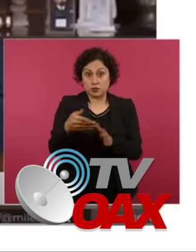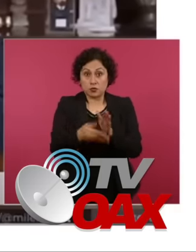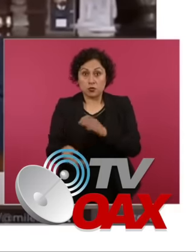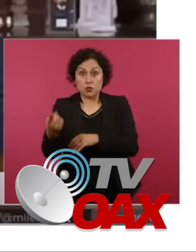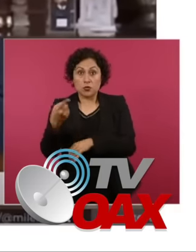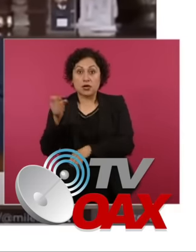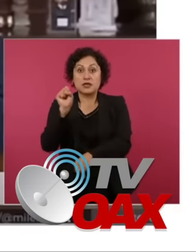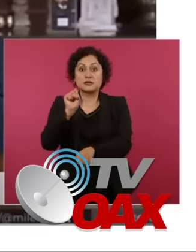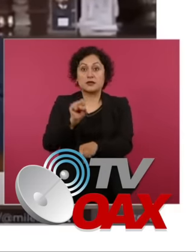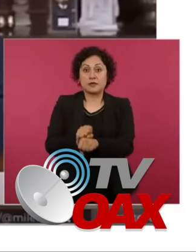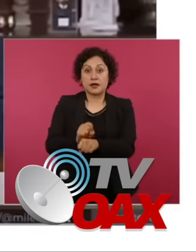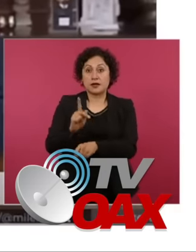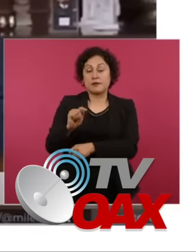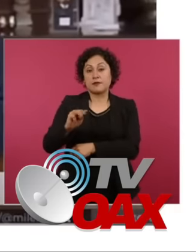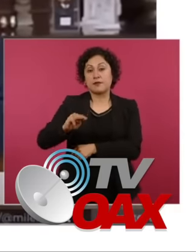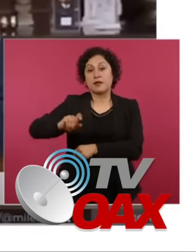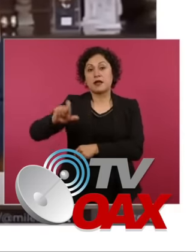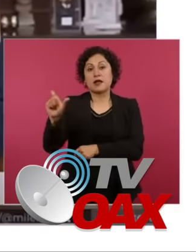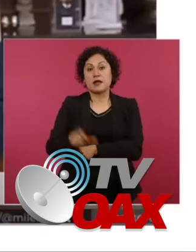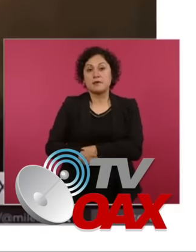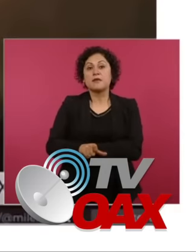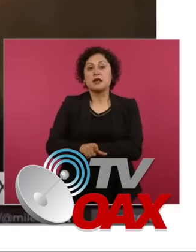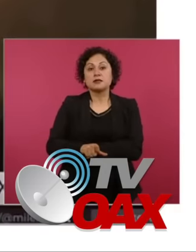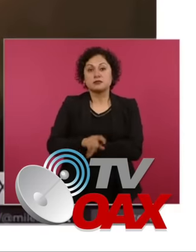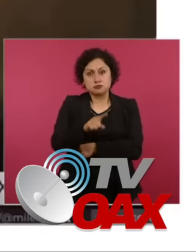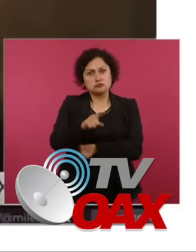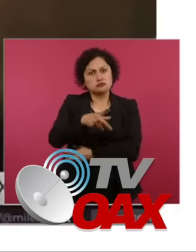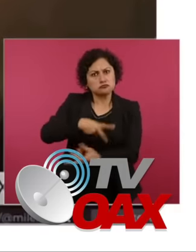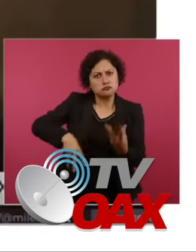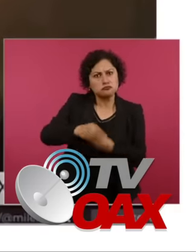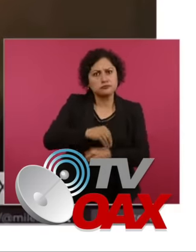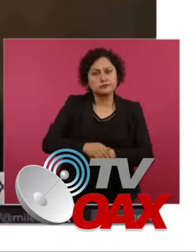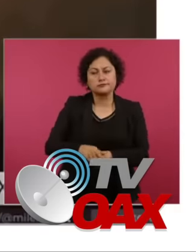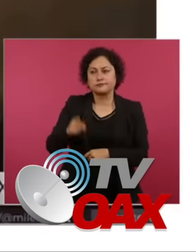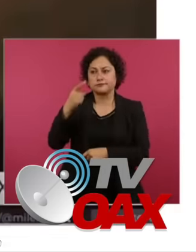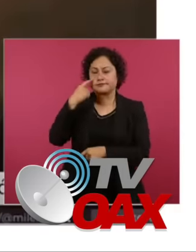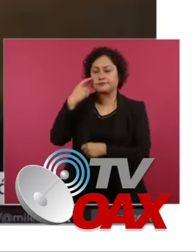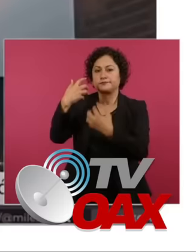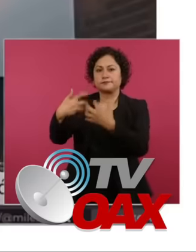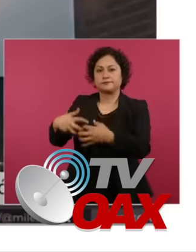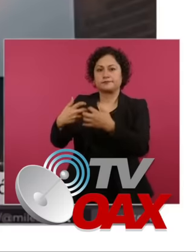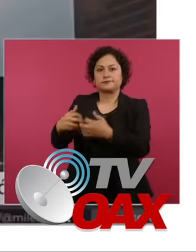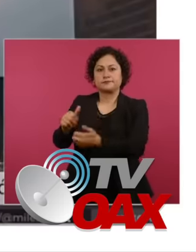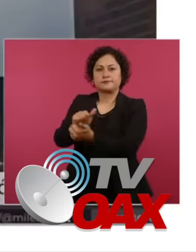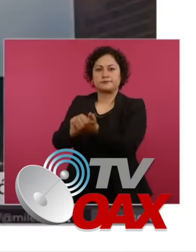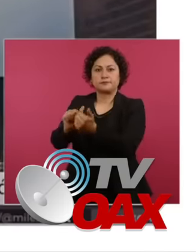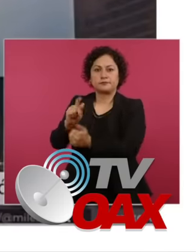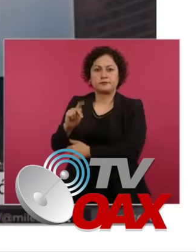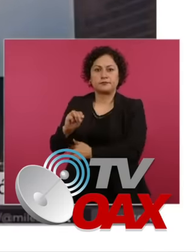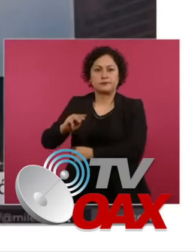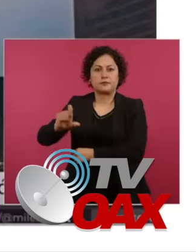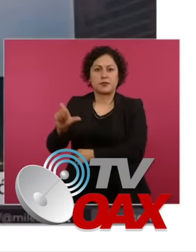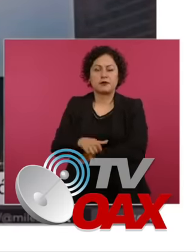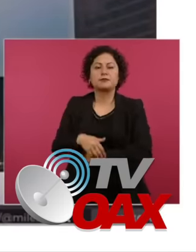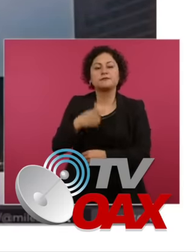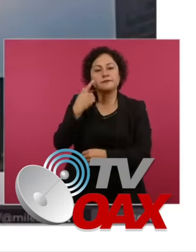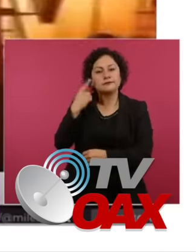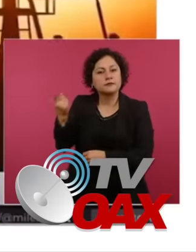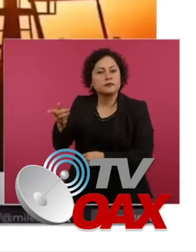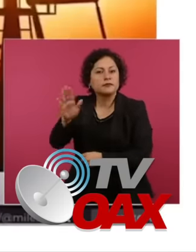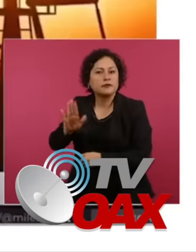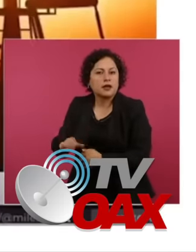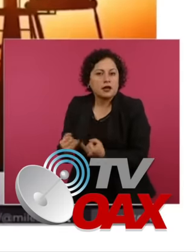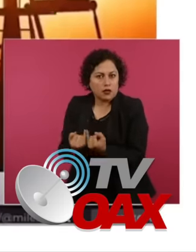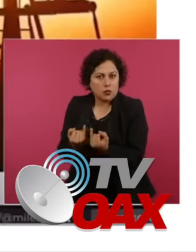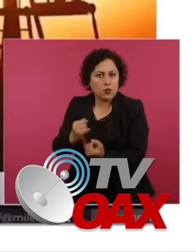El presidente expresó que ya no se debe tener tanta confianza en los medios de comunicación y las redes